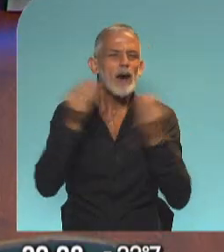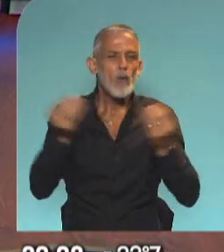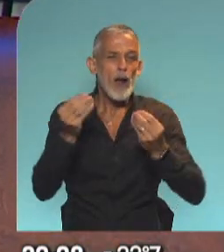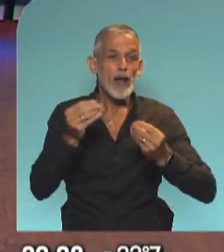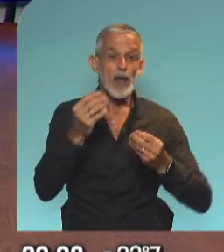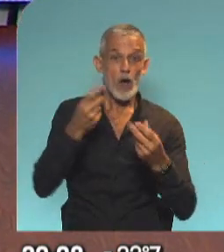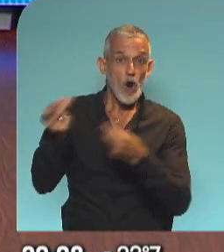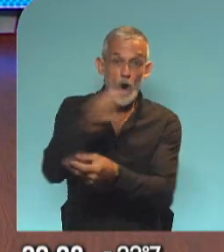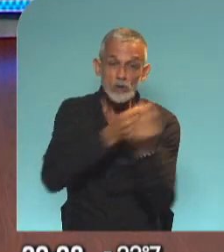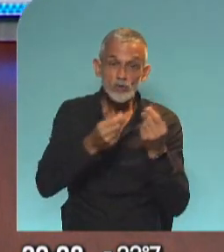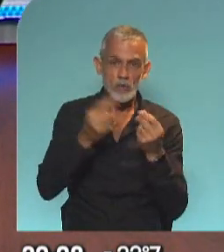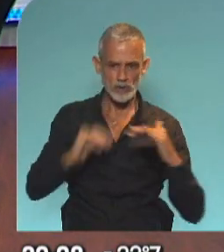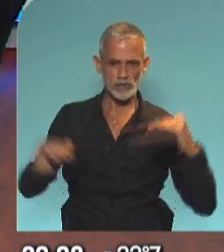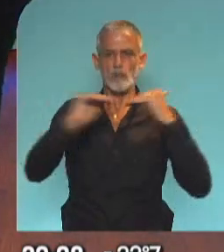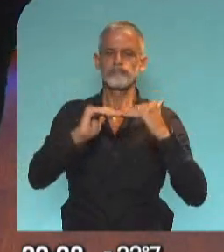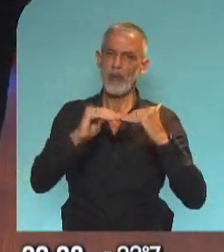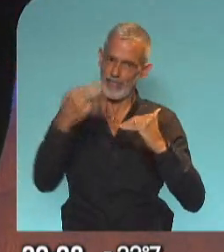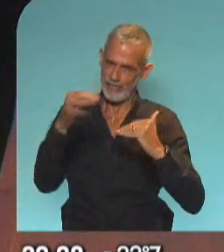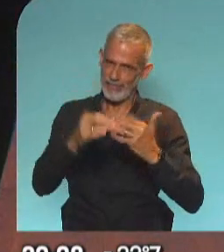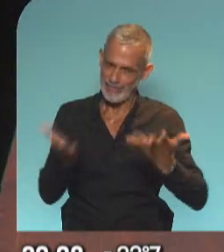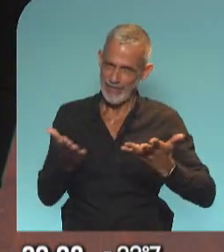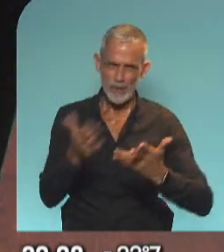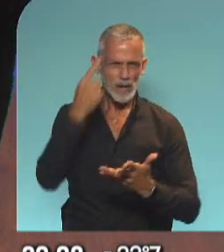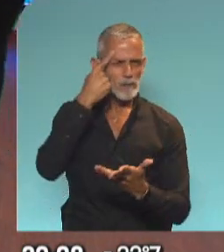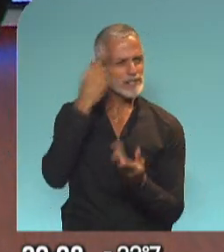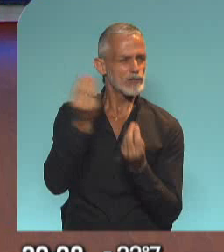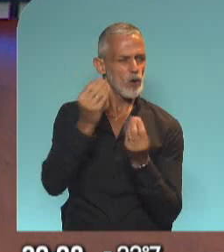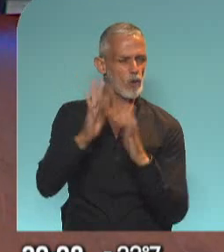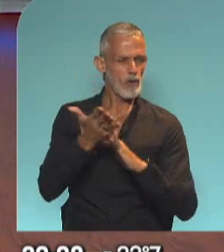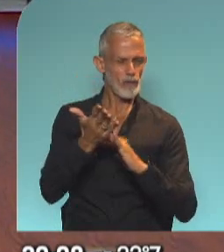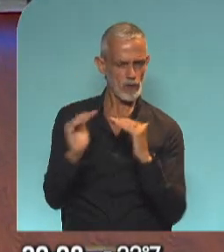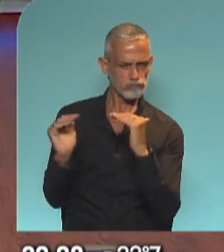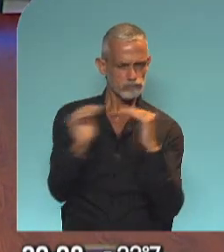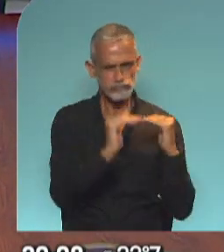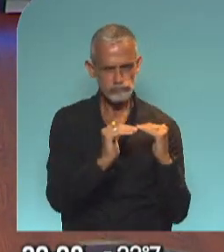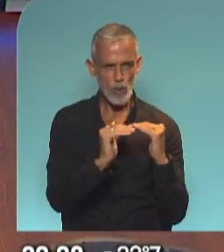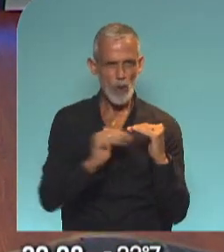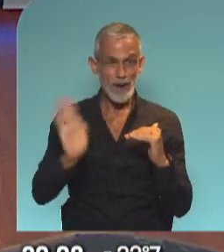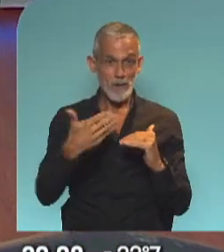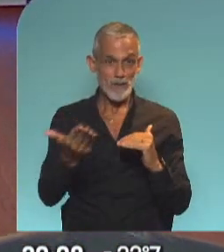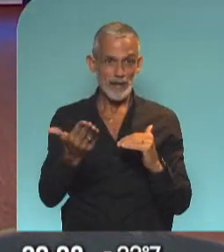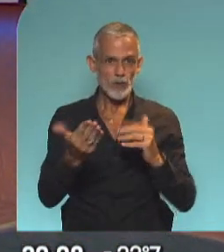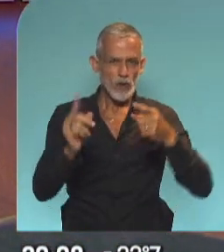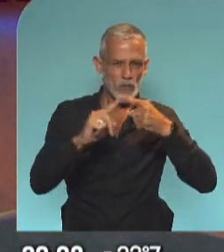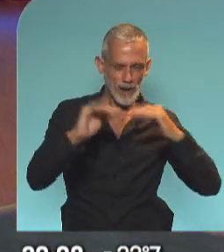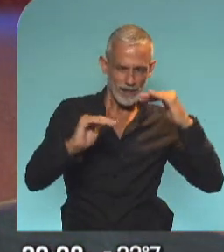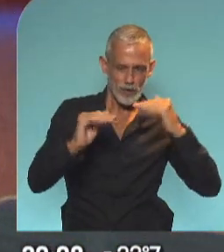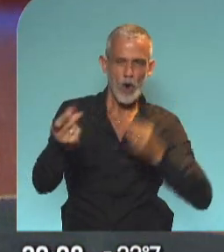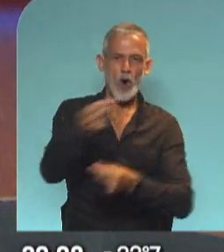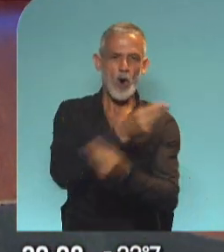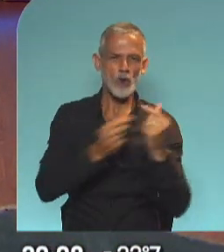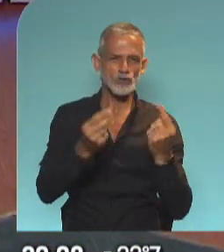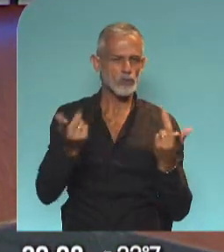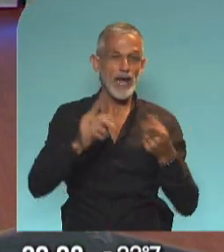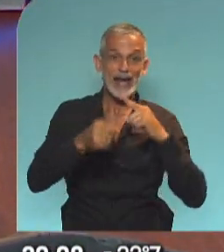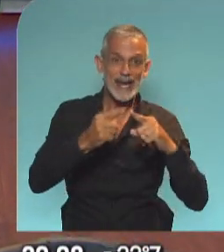consumo y de equidad. Y si hablamos de estas cosas, fundamentalmente pensándolo desde esa perspectiva de equidad, tenemos que hablar de relaciones de consumo. Ahora, ¿qué es